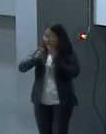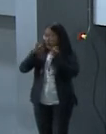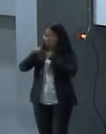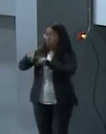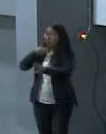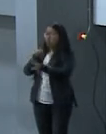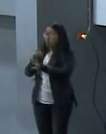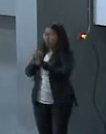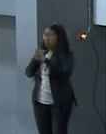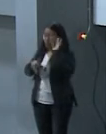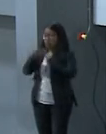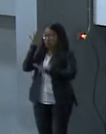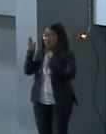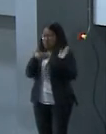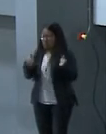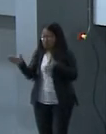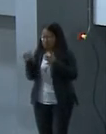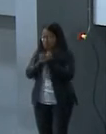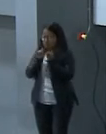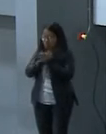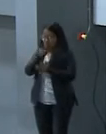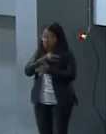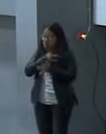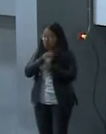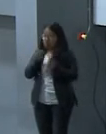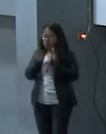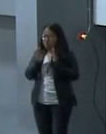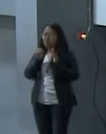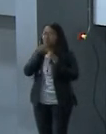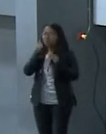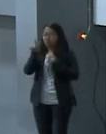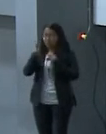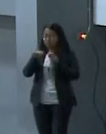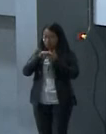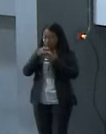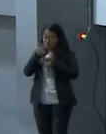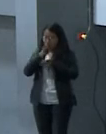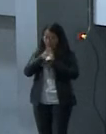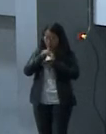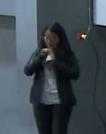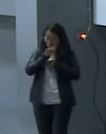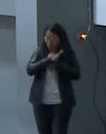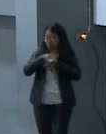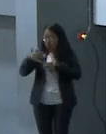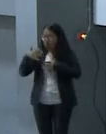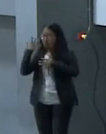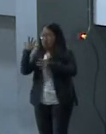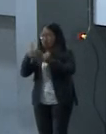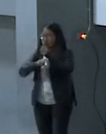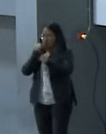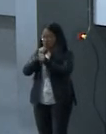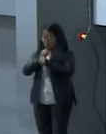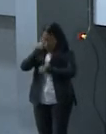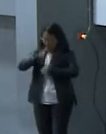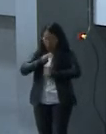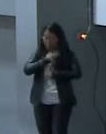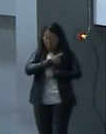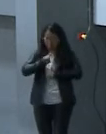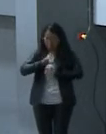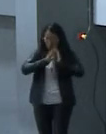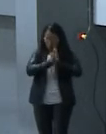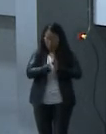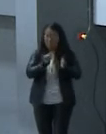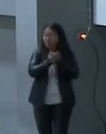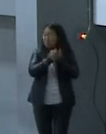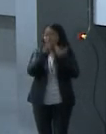de planeación, del Departamento de Planeación de la Universidad. Ampliación de planta a 5 años. Tenía que estar ese proyecto el 31 de diciembre en el Consejo Superior,